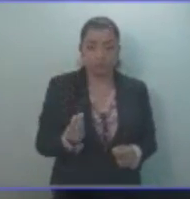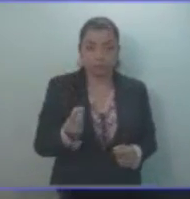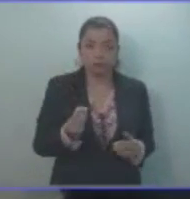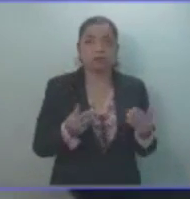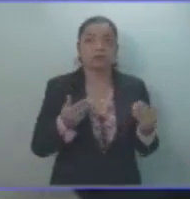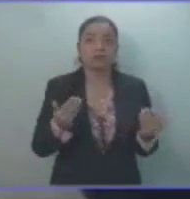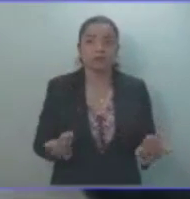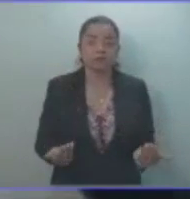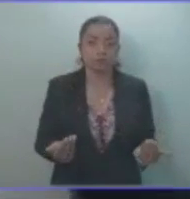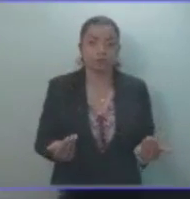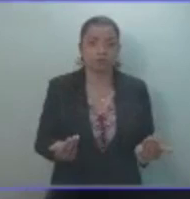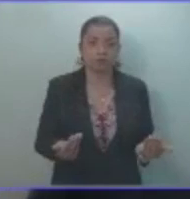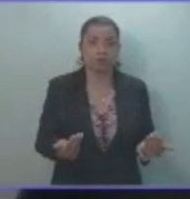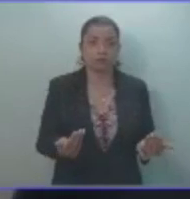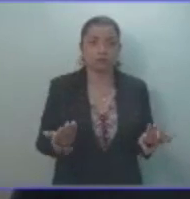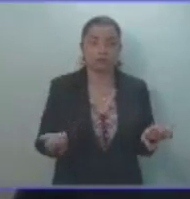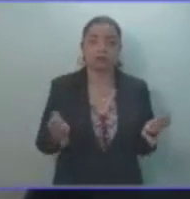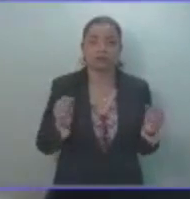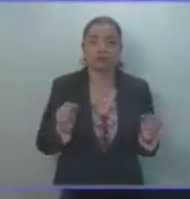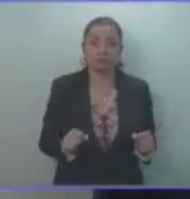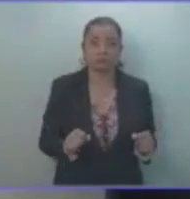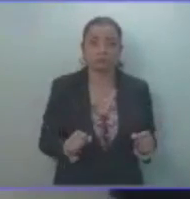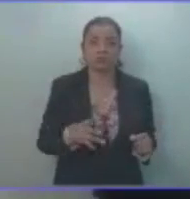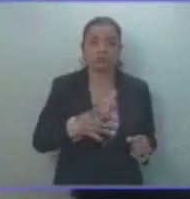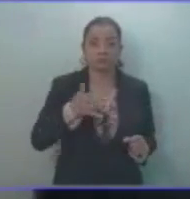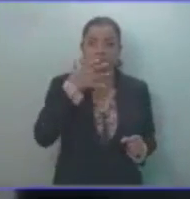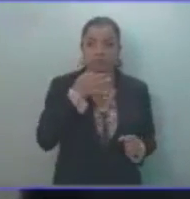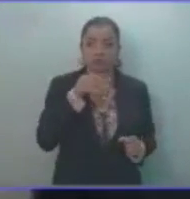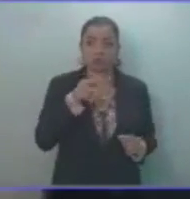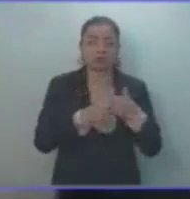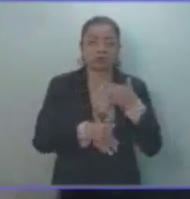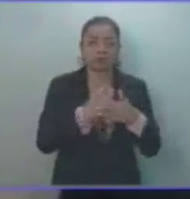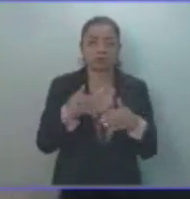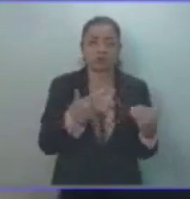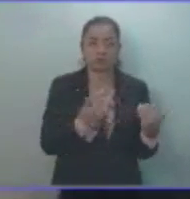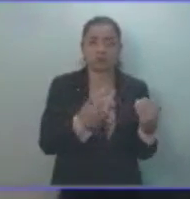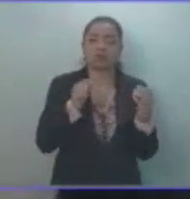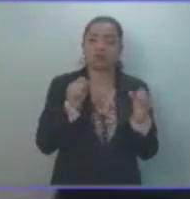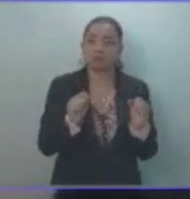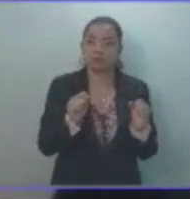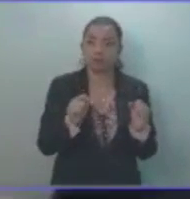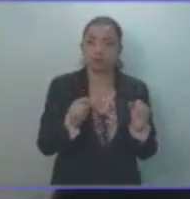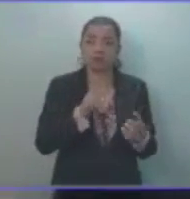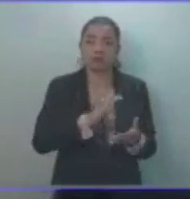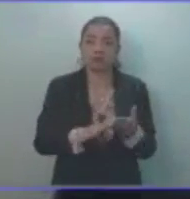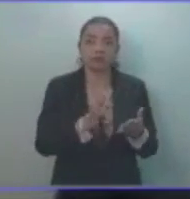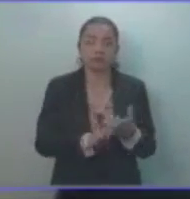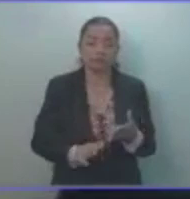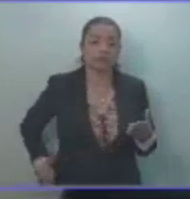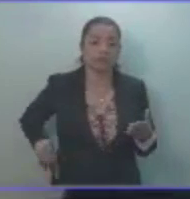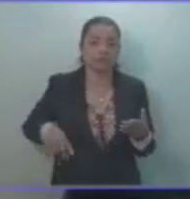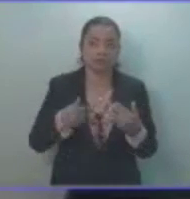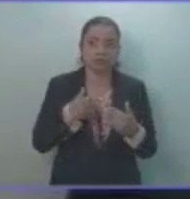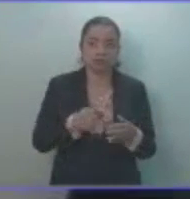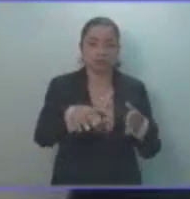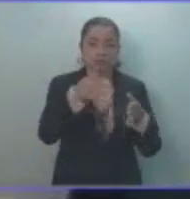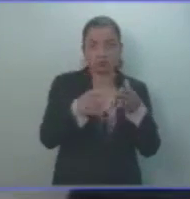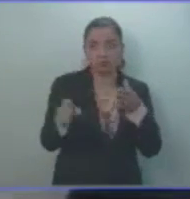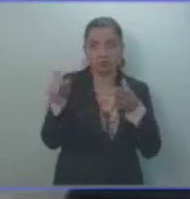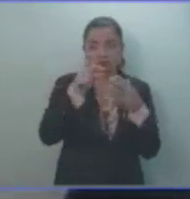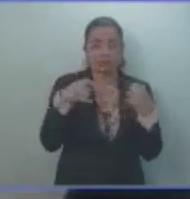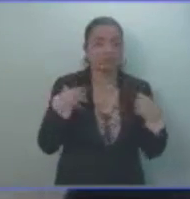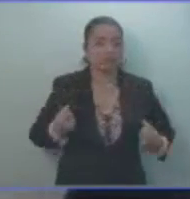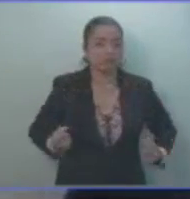es encontrar realmente hacia dónde se dirige el gasto público de los organismos de inteligencia del